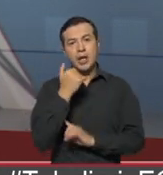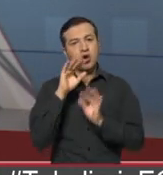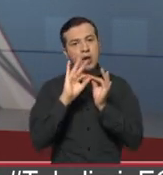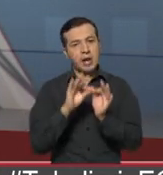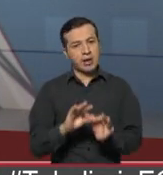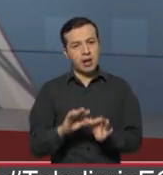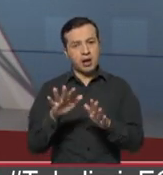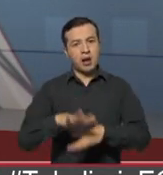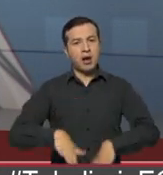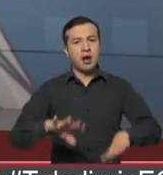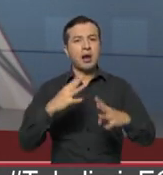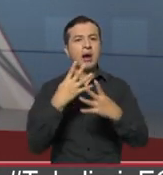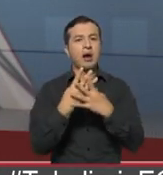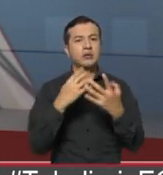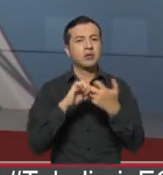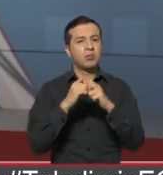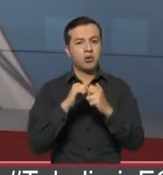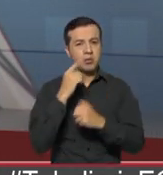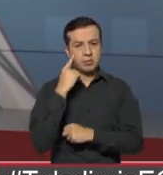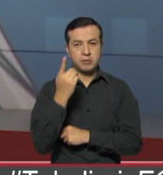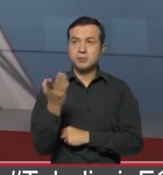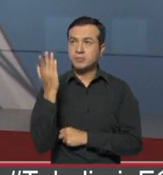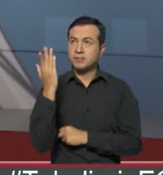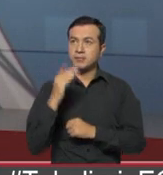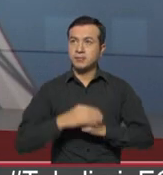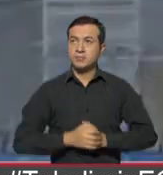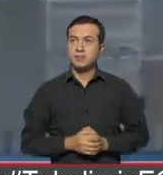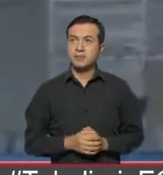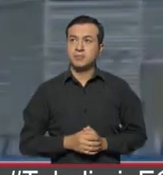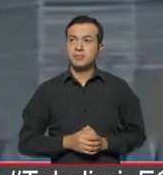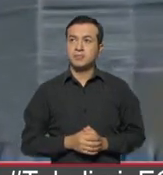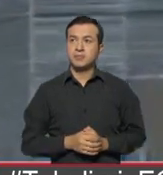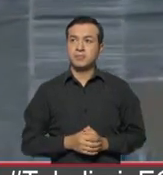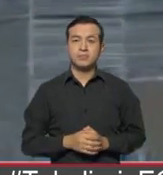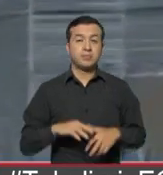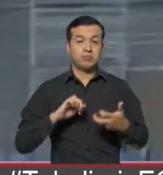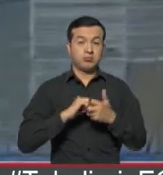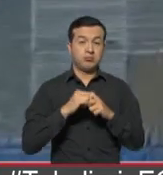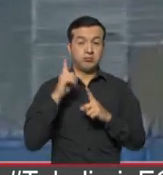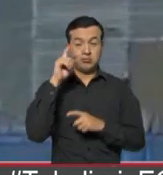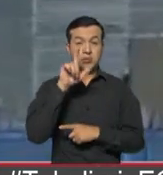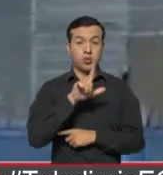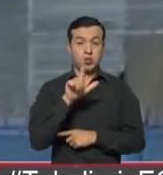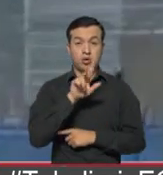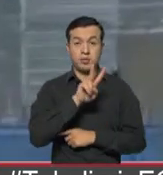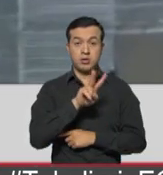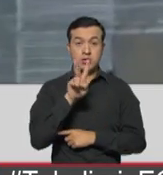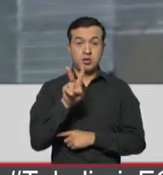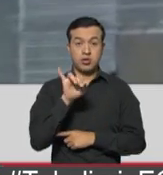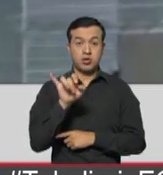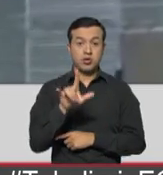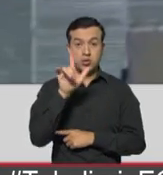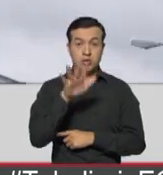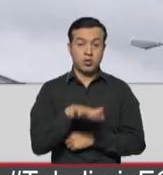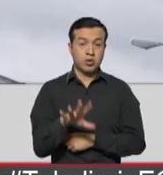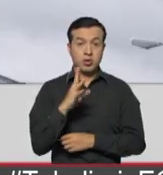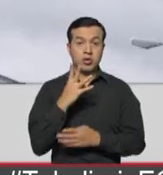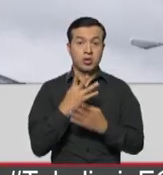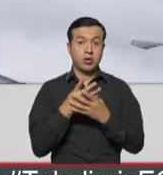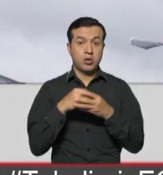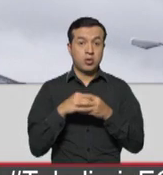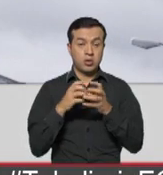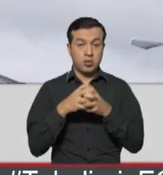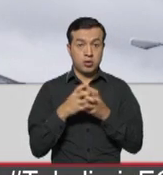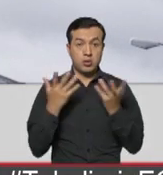en los centros de rehabilitación del país. Veamos su opinión. El motín que se produjo este lunes 22 de julio en el Centro de Rehabilitación Sierra